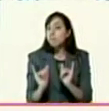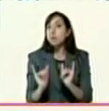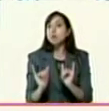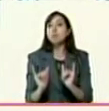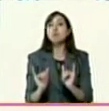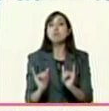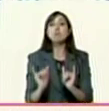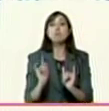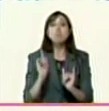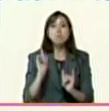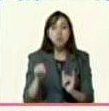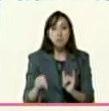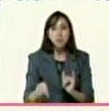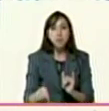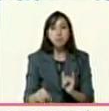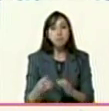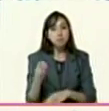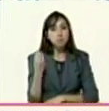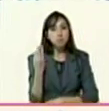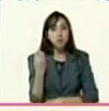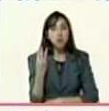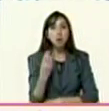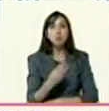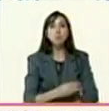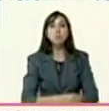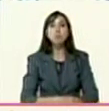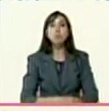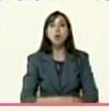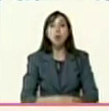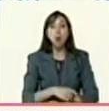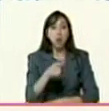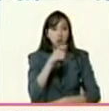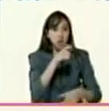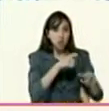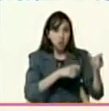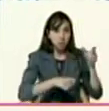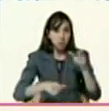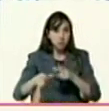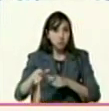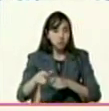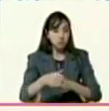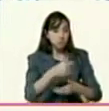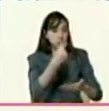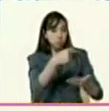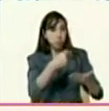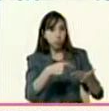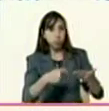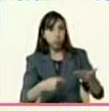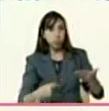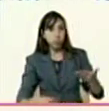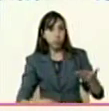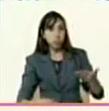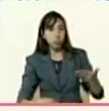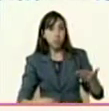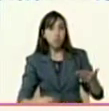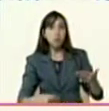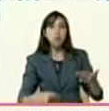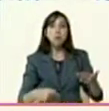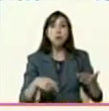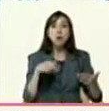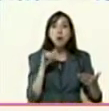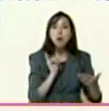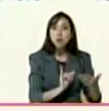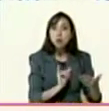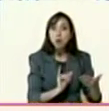declaró que quienes aparecen mencionados en las designaciones declaradas nulas son los ciudadanos